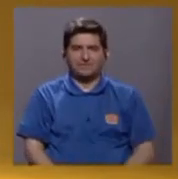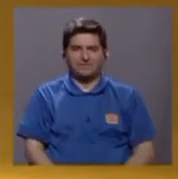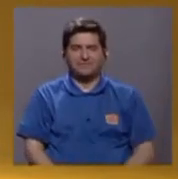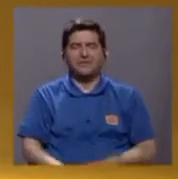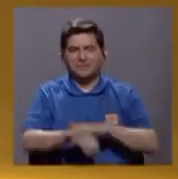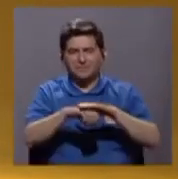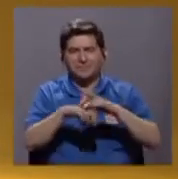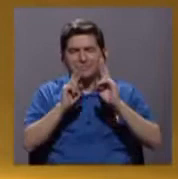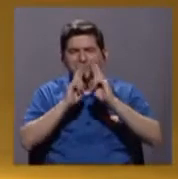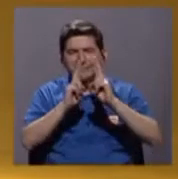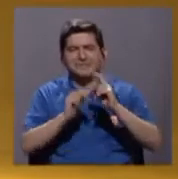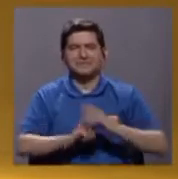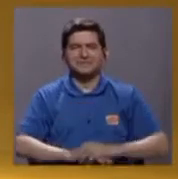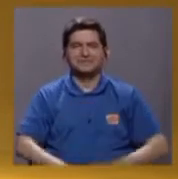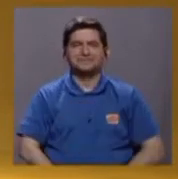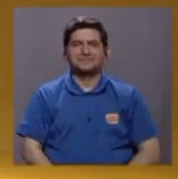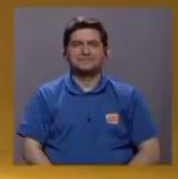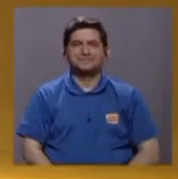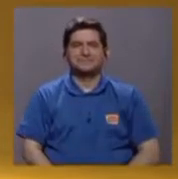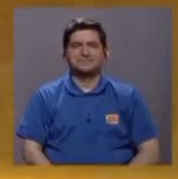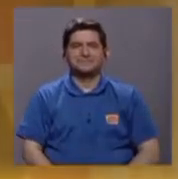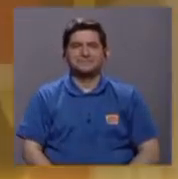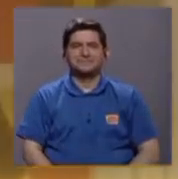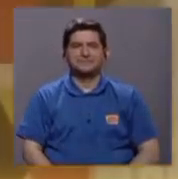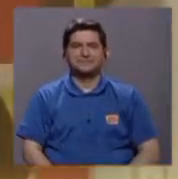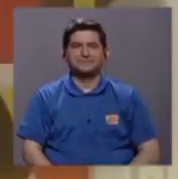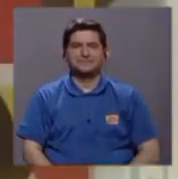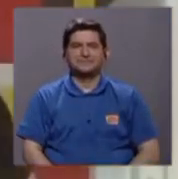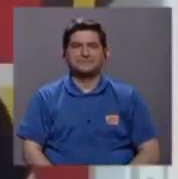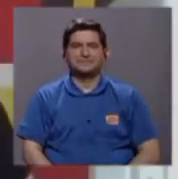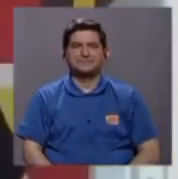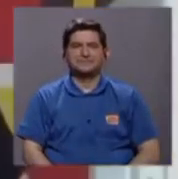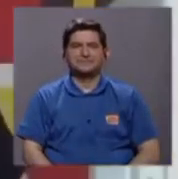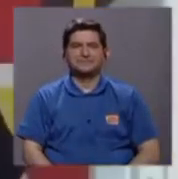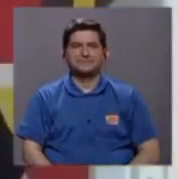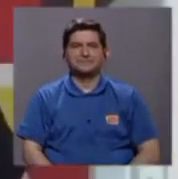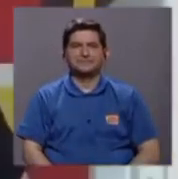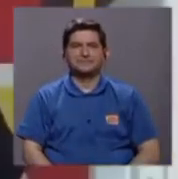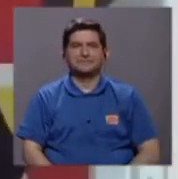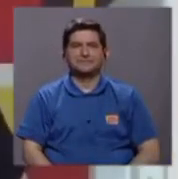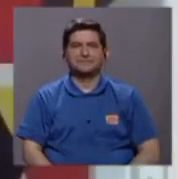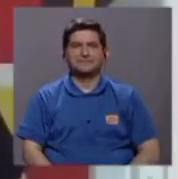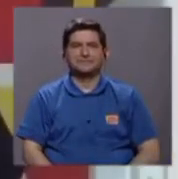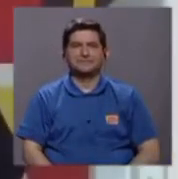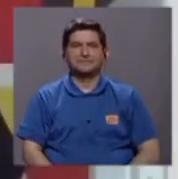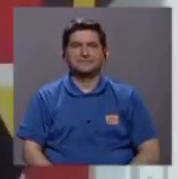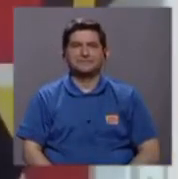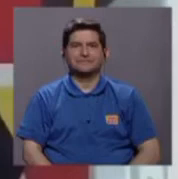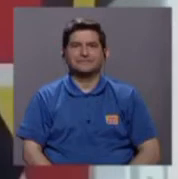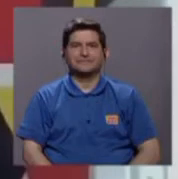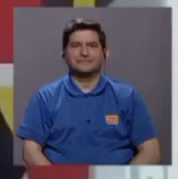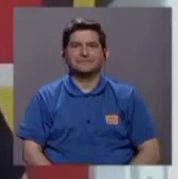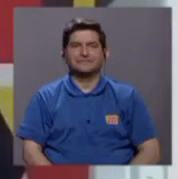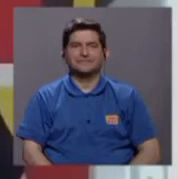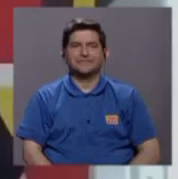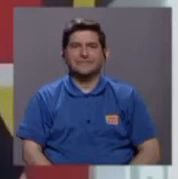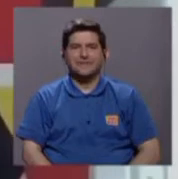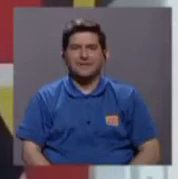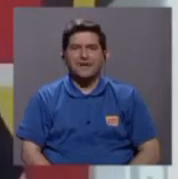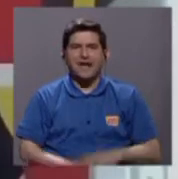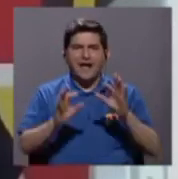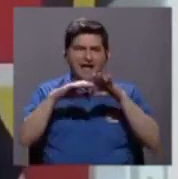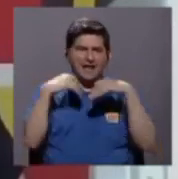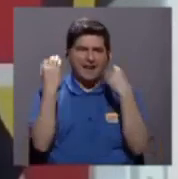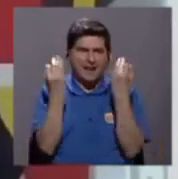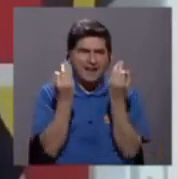embajadora. Yo le escuché cuando era muy joven, porque para siempre, por las familias en